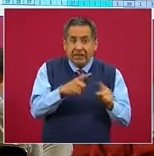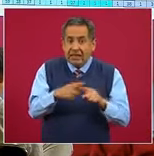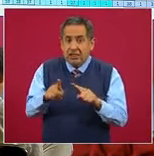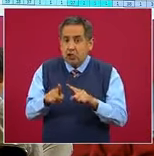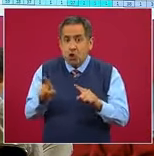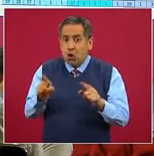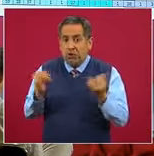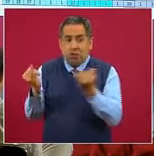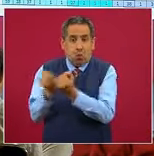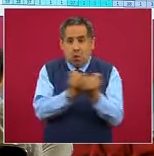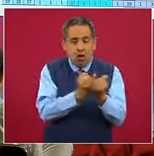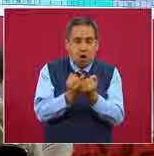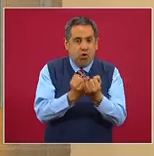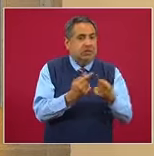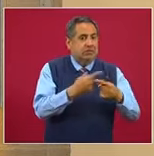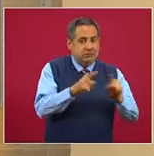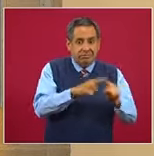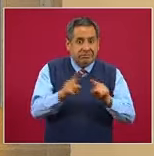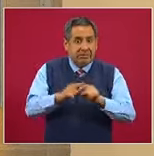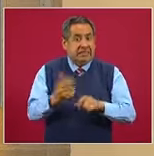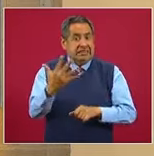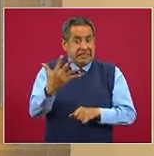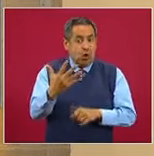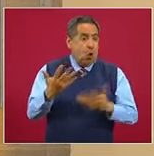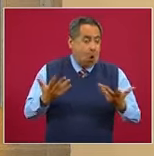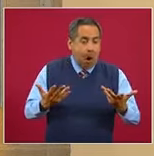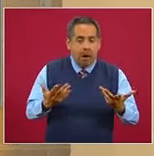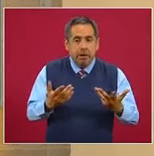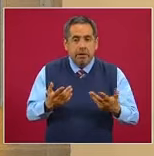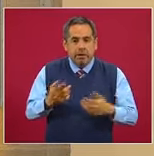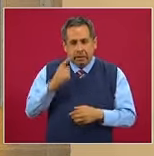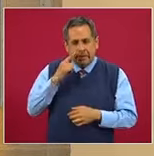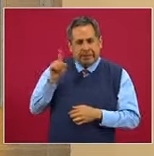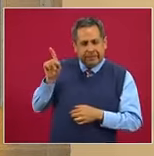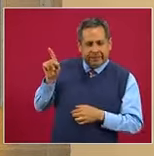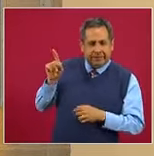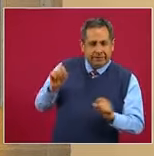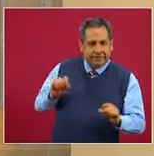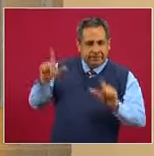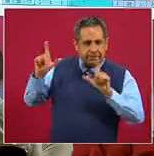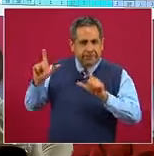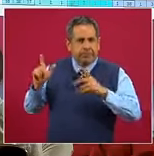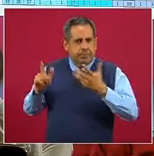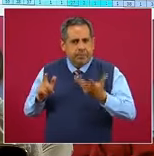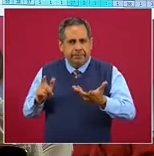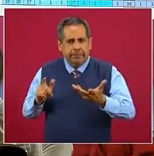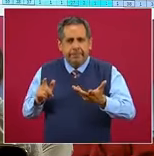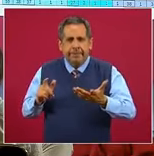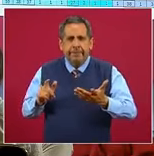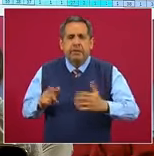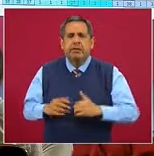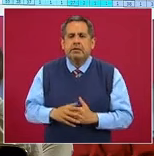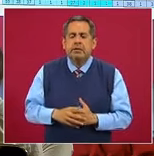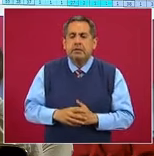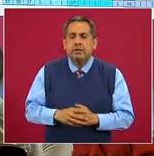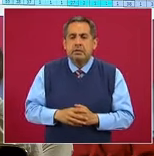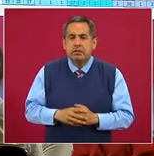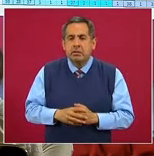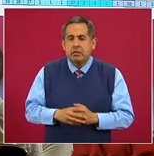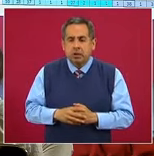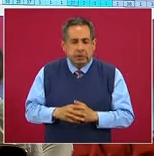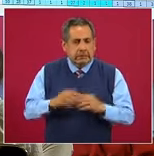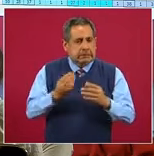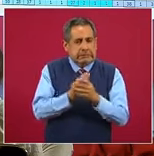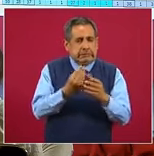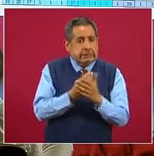Trataré de representarlo en una tabla y ponerle un color específico a cada una de estas especies